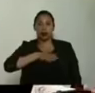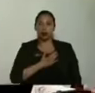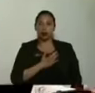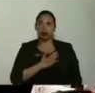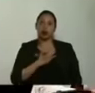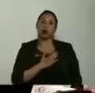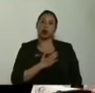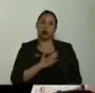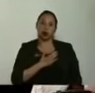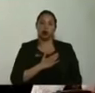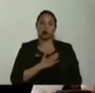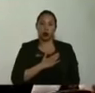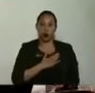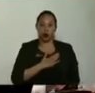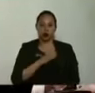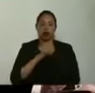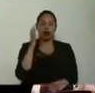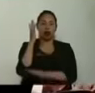Gracias, señor presidente. Con